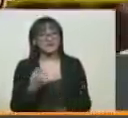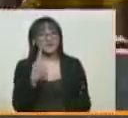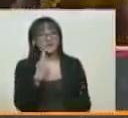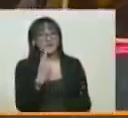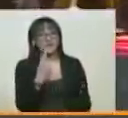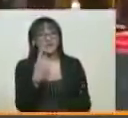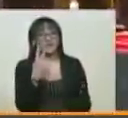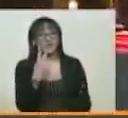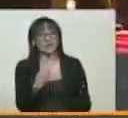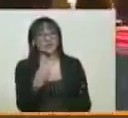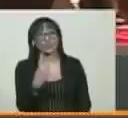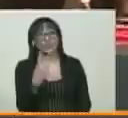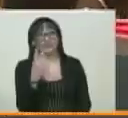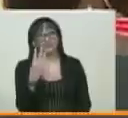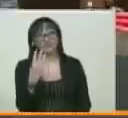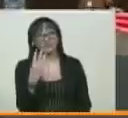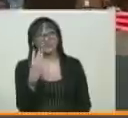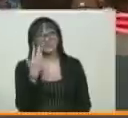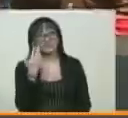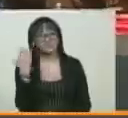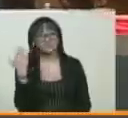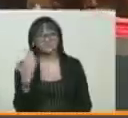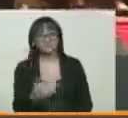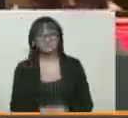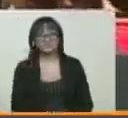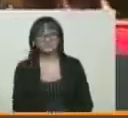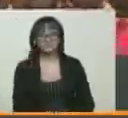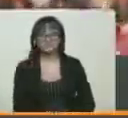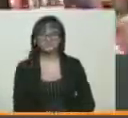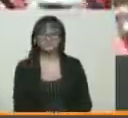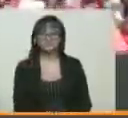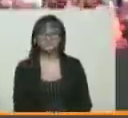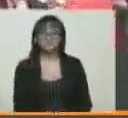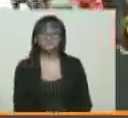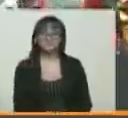tres, a la una, a las dos, a las tres, se levanta la ola